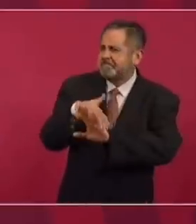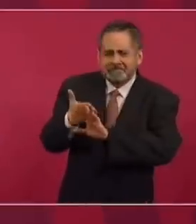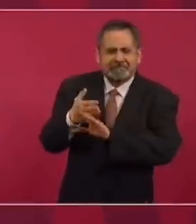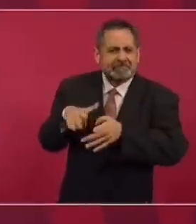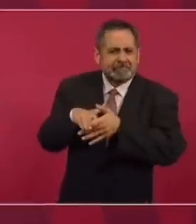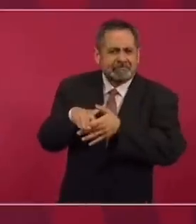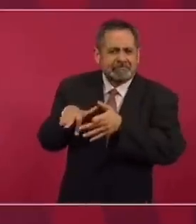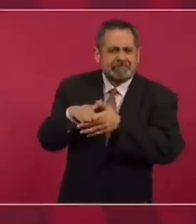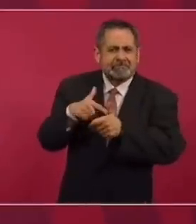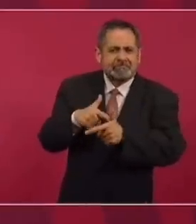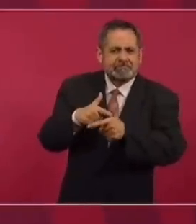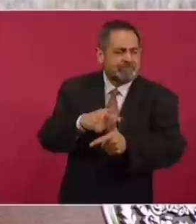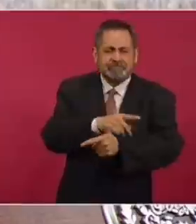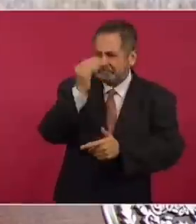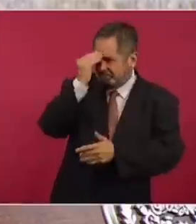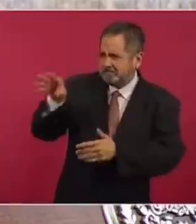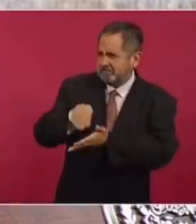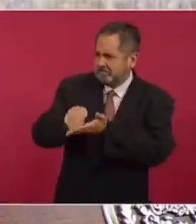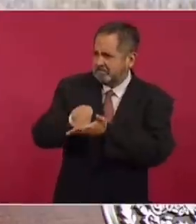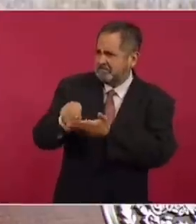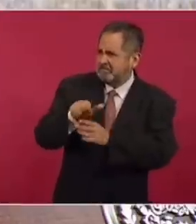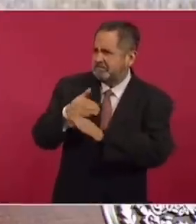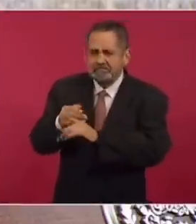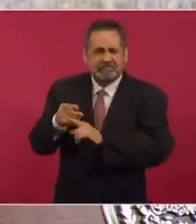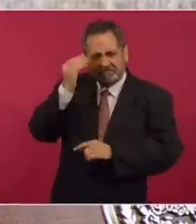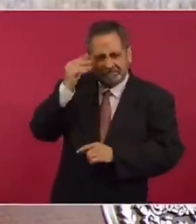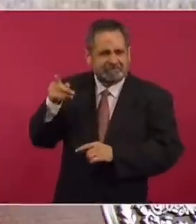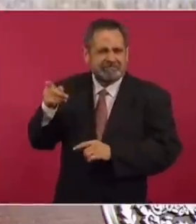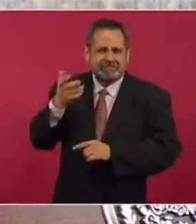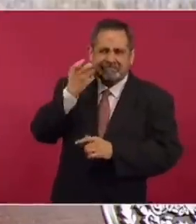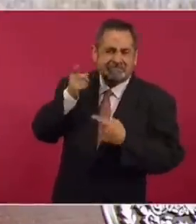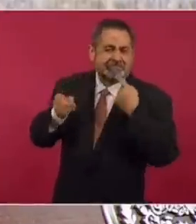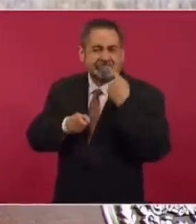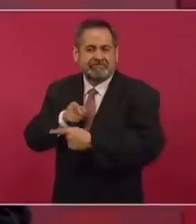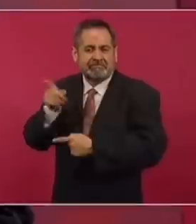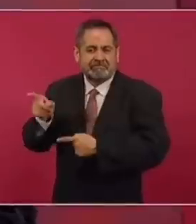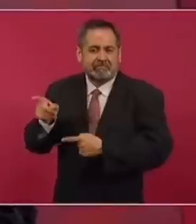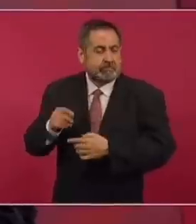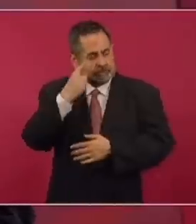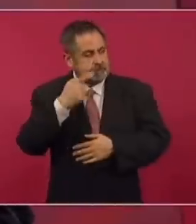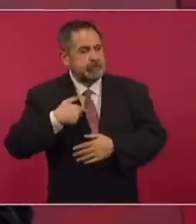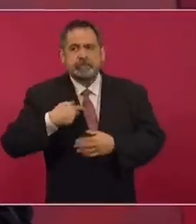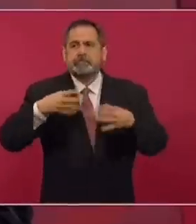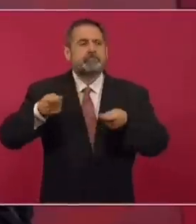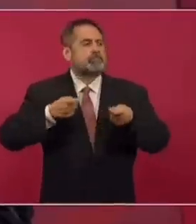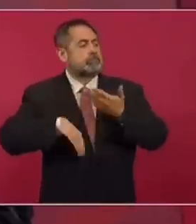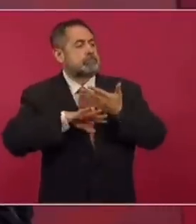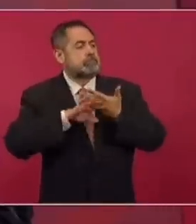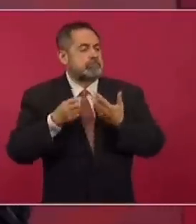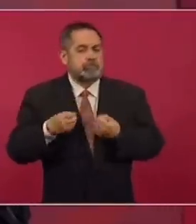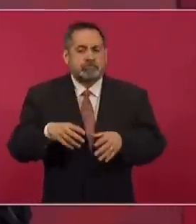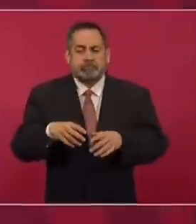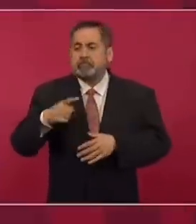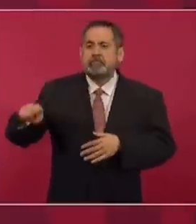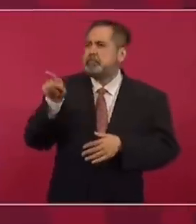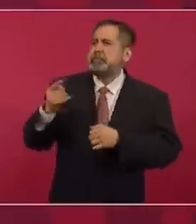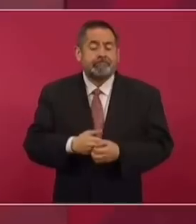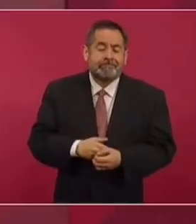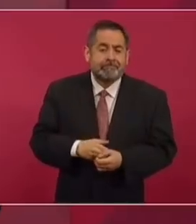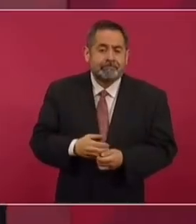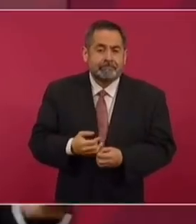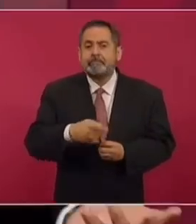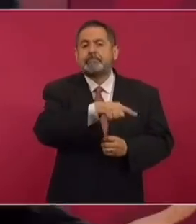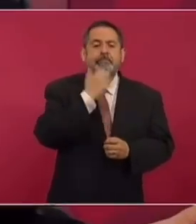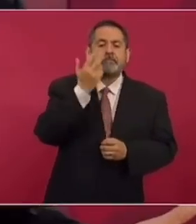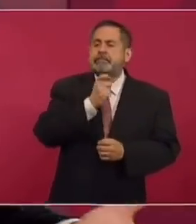permanente, con campañas de calumnia, con desprestigio, para buscar socavar su autoridad moral y política.